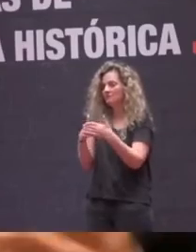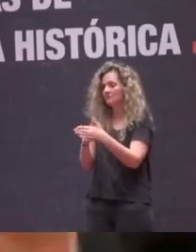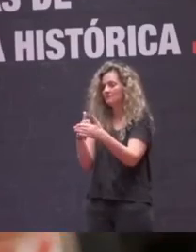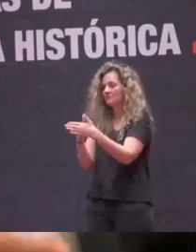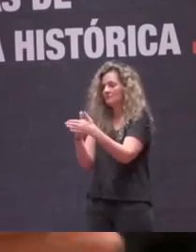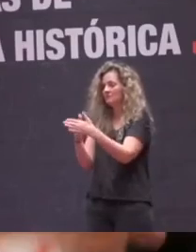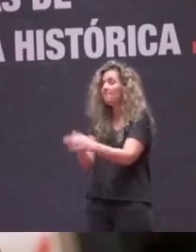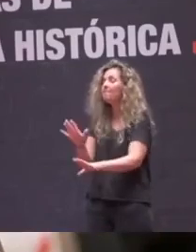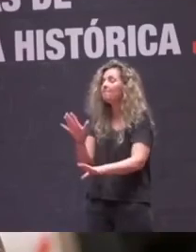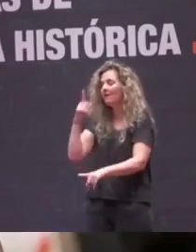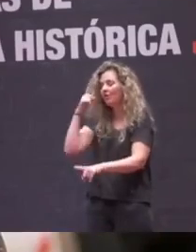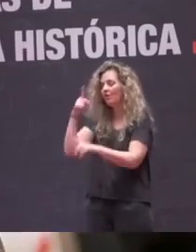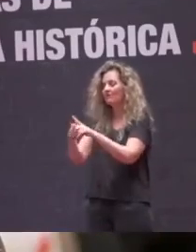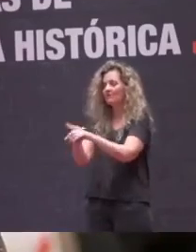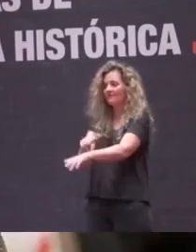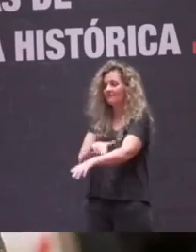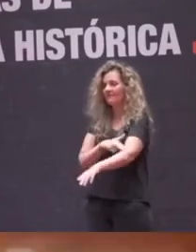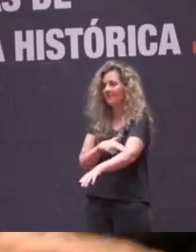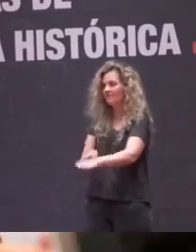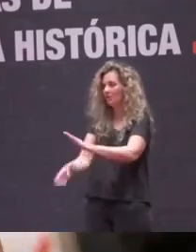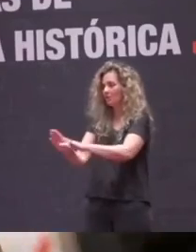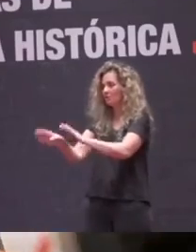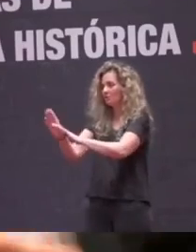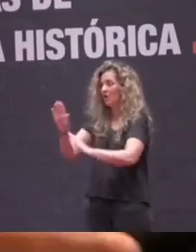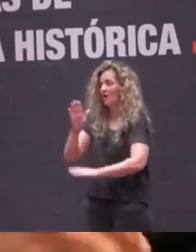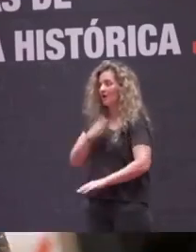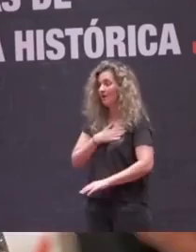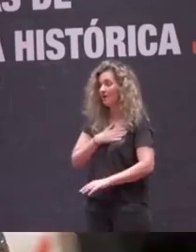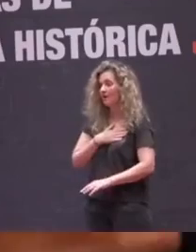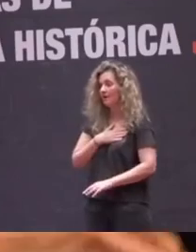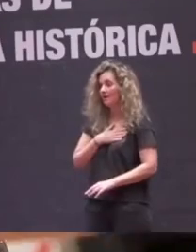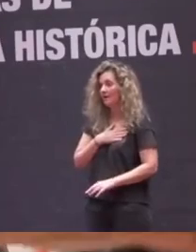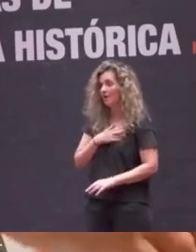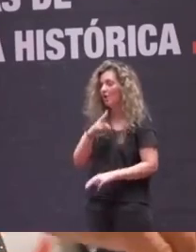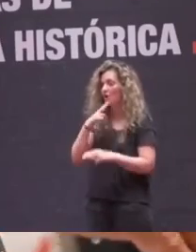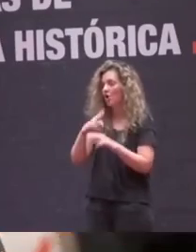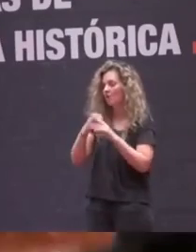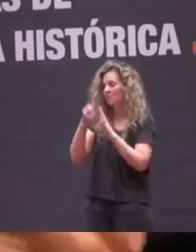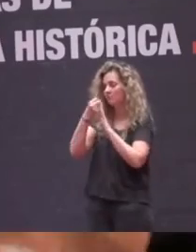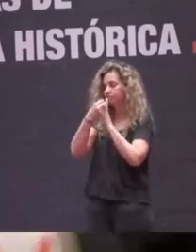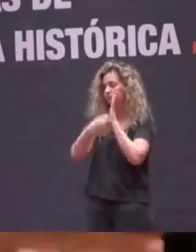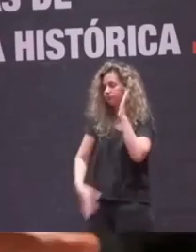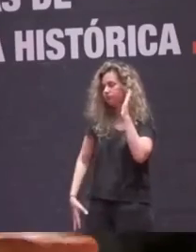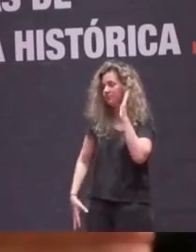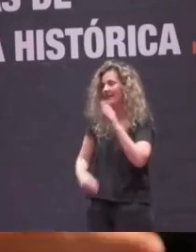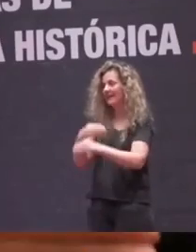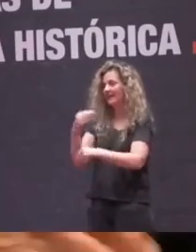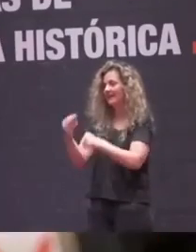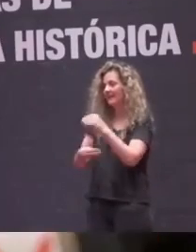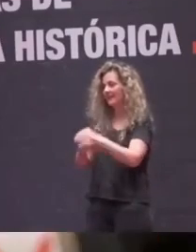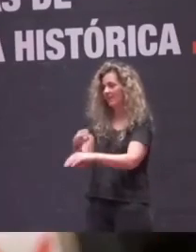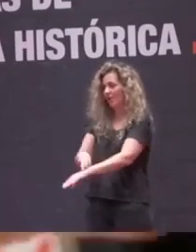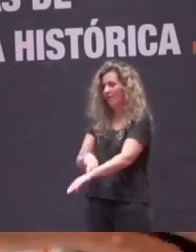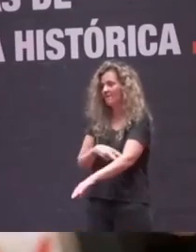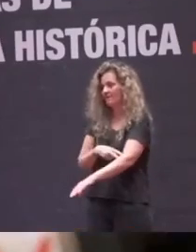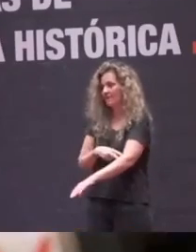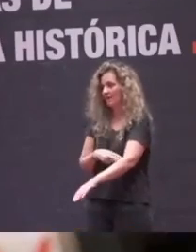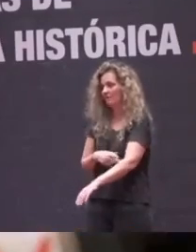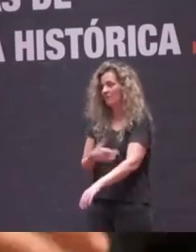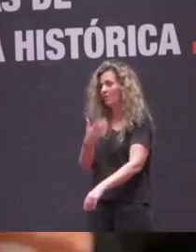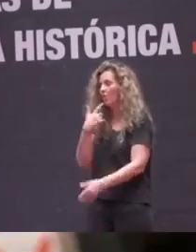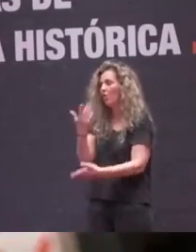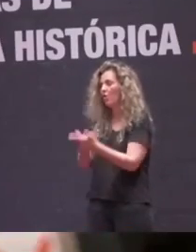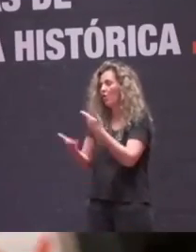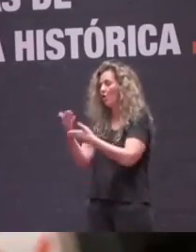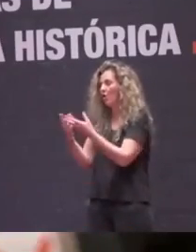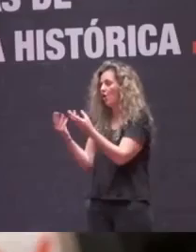francos continuasen con a propiedade. E non vou enumerar aquí todas as cousas que fixeron os francos, en colaboración